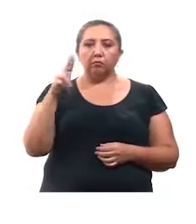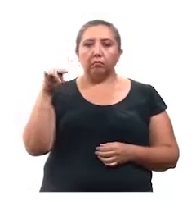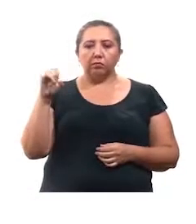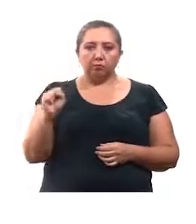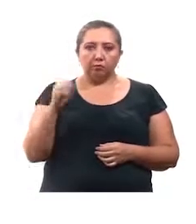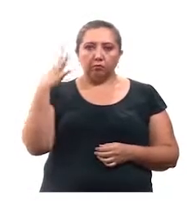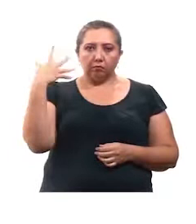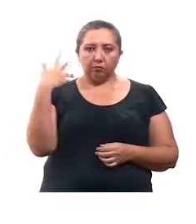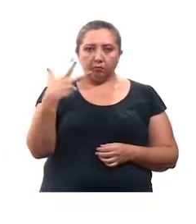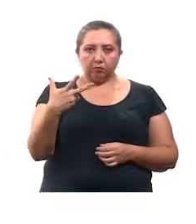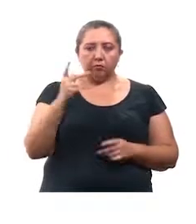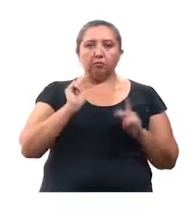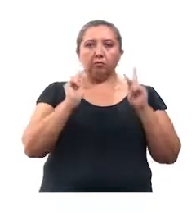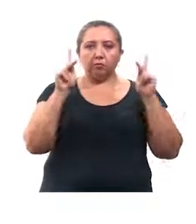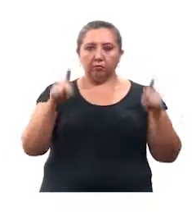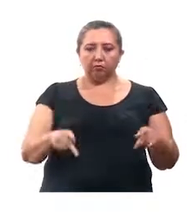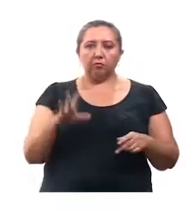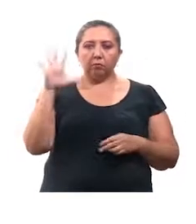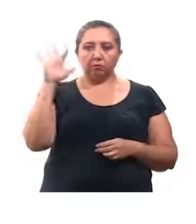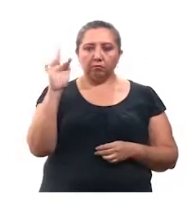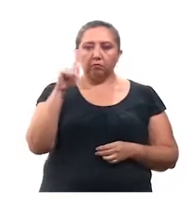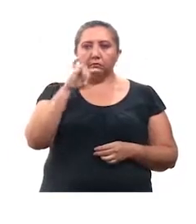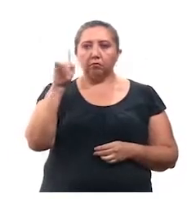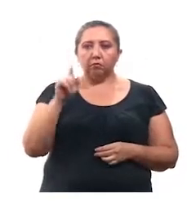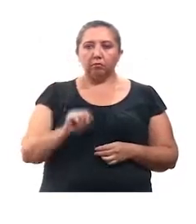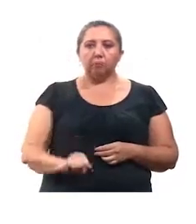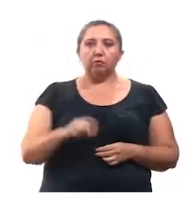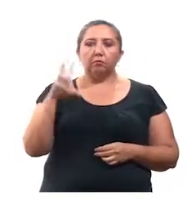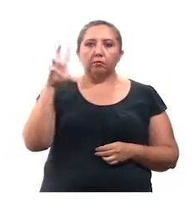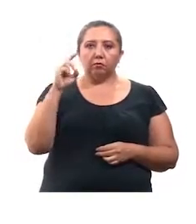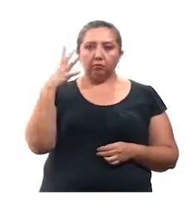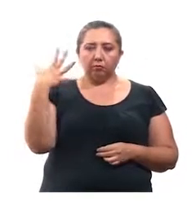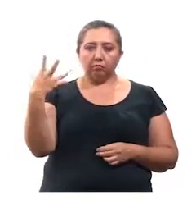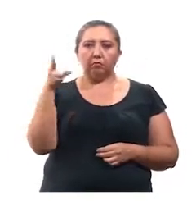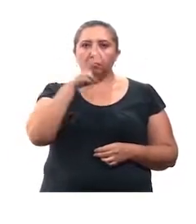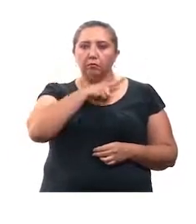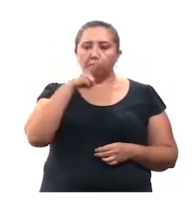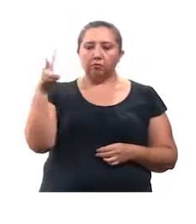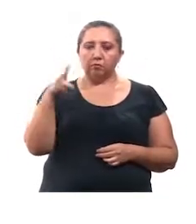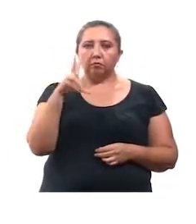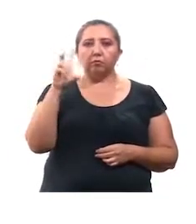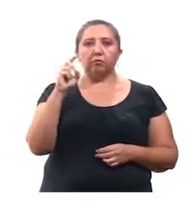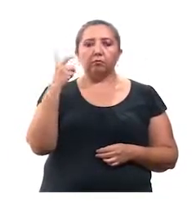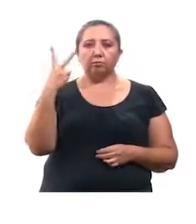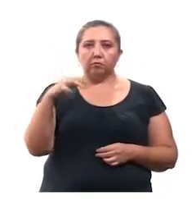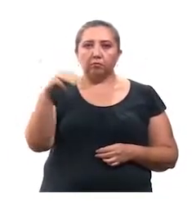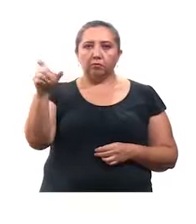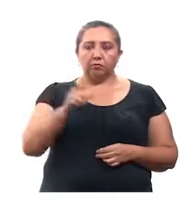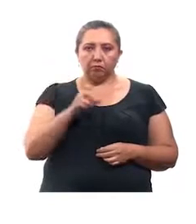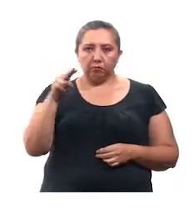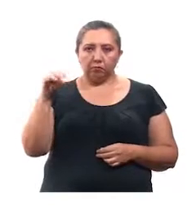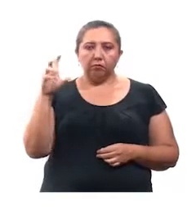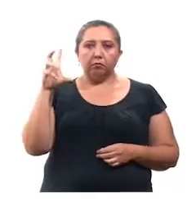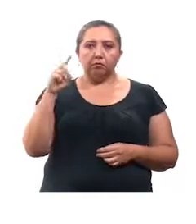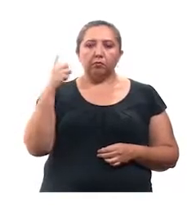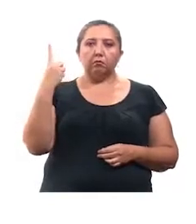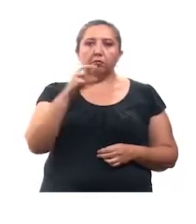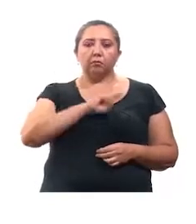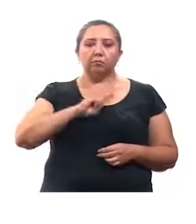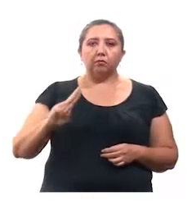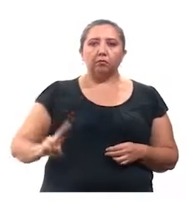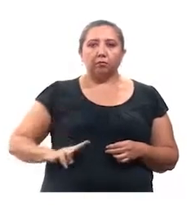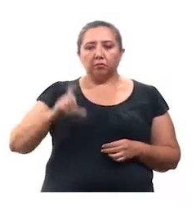Canacín, 58 en Progreso, 40 en Tizimín, 35 en Valladolid, 32 en Maxcanú, 31 en